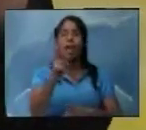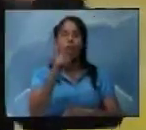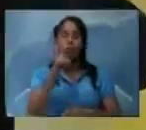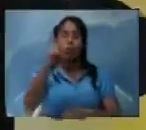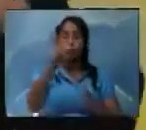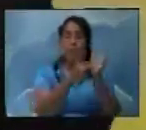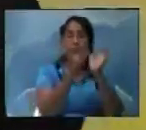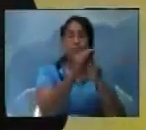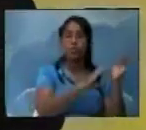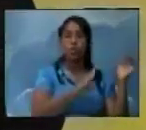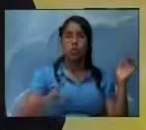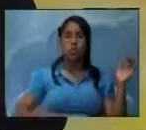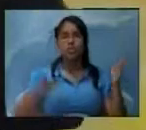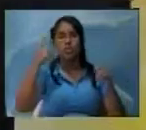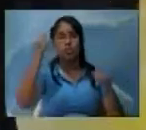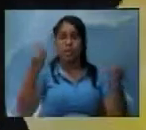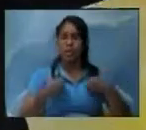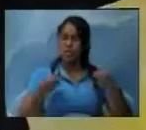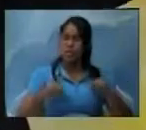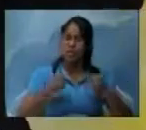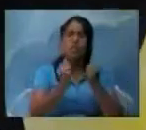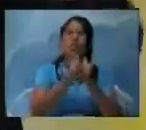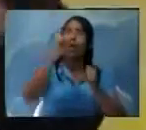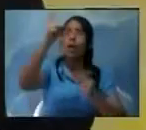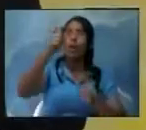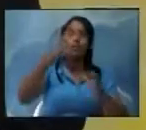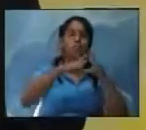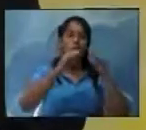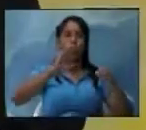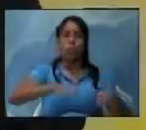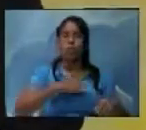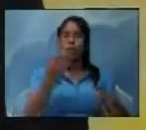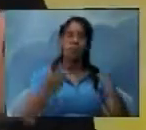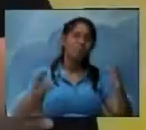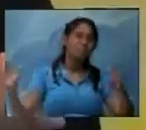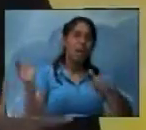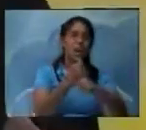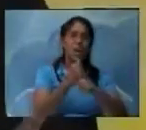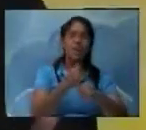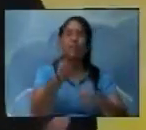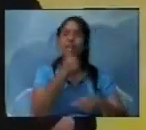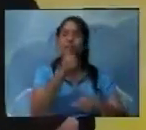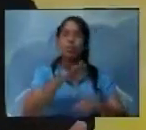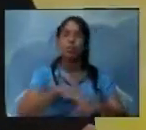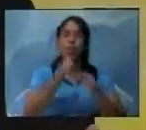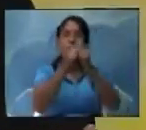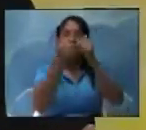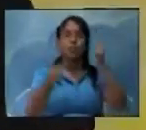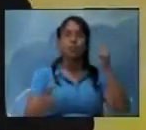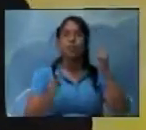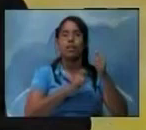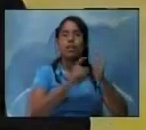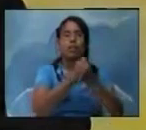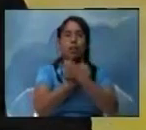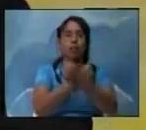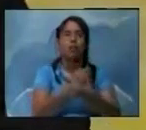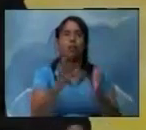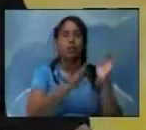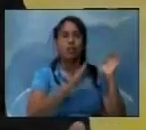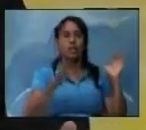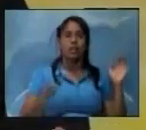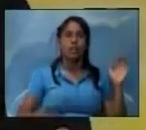de Jesucristo para vivir con Él, todos nosotros lo podemos lograr. ¿Qué nos podrá separar del amor de